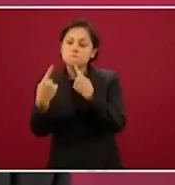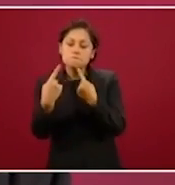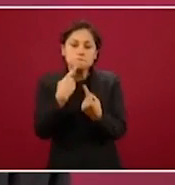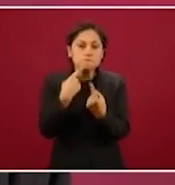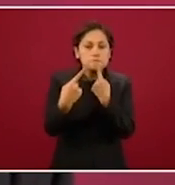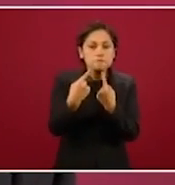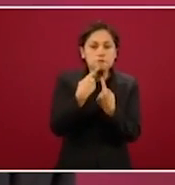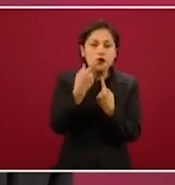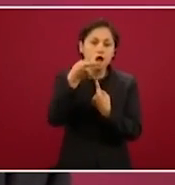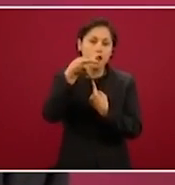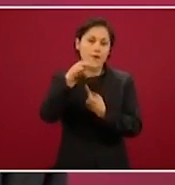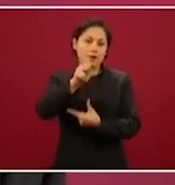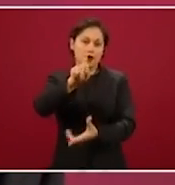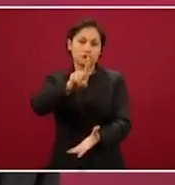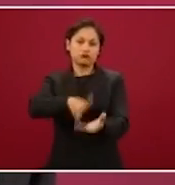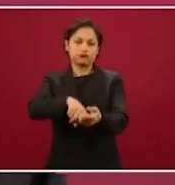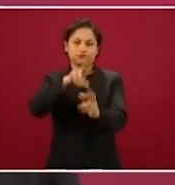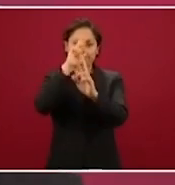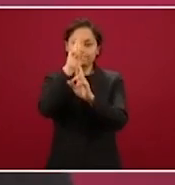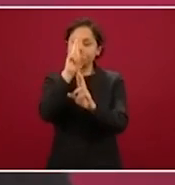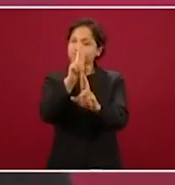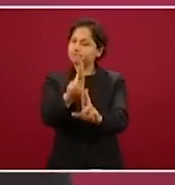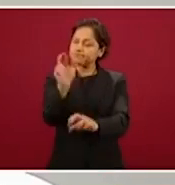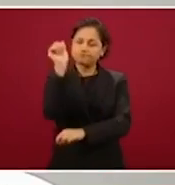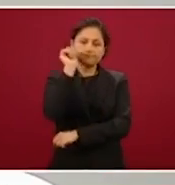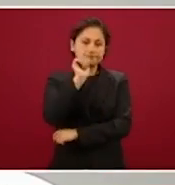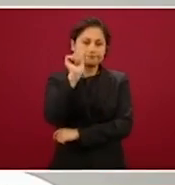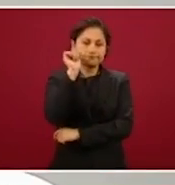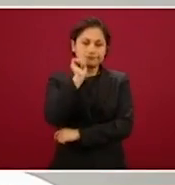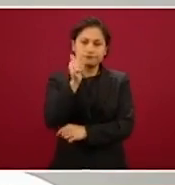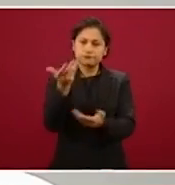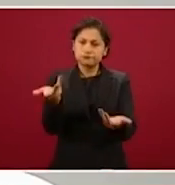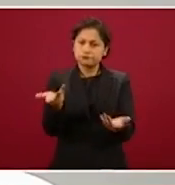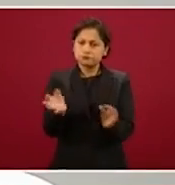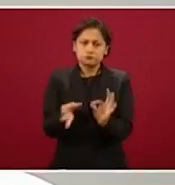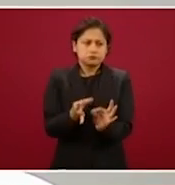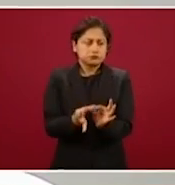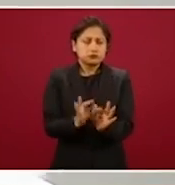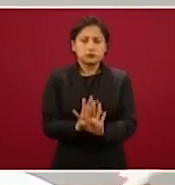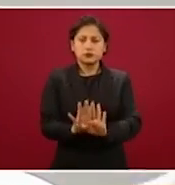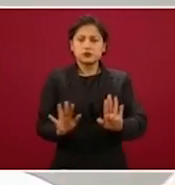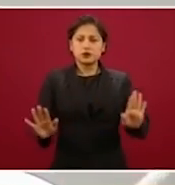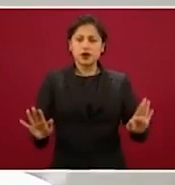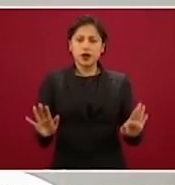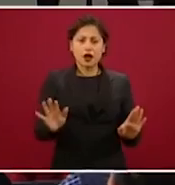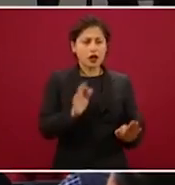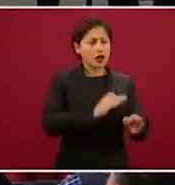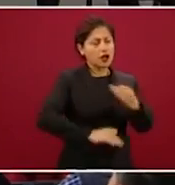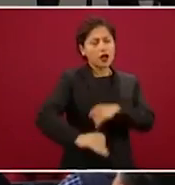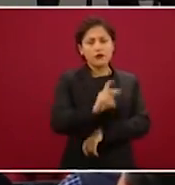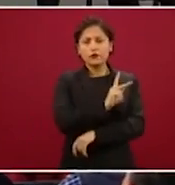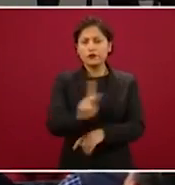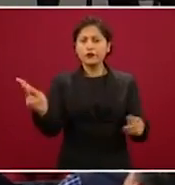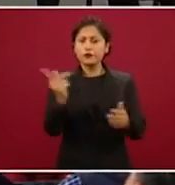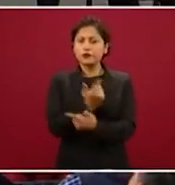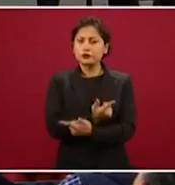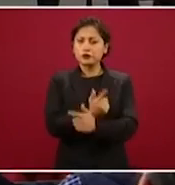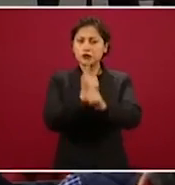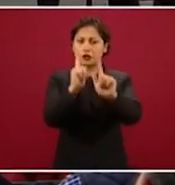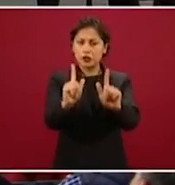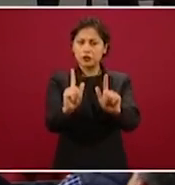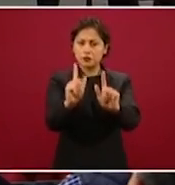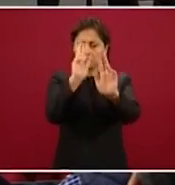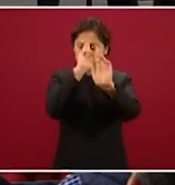respeto, y ya, y somos libres todos, y